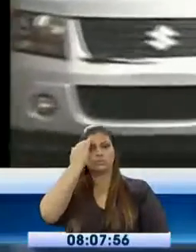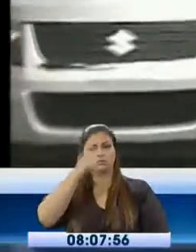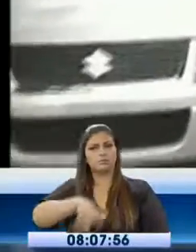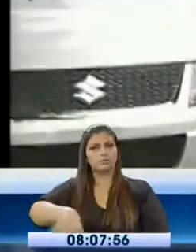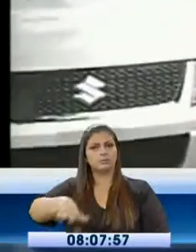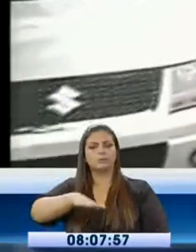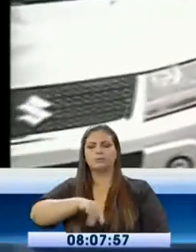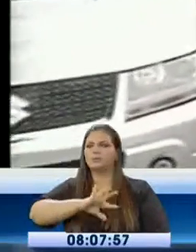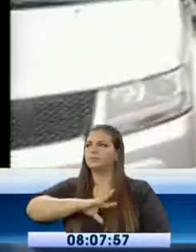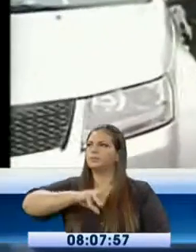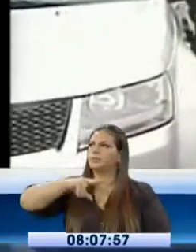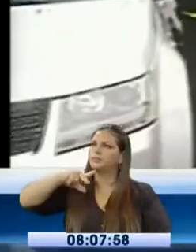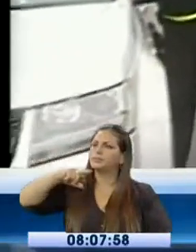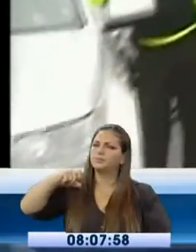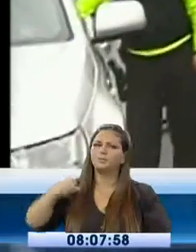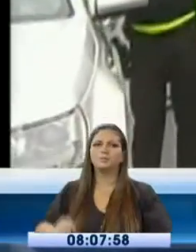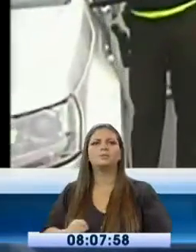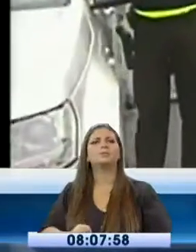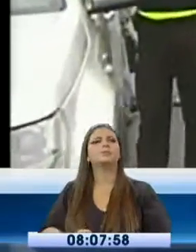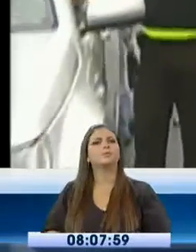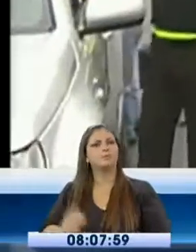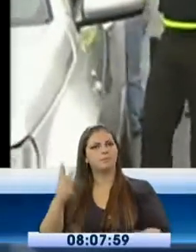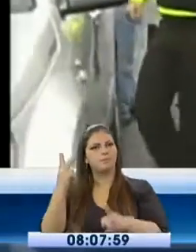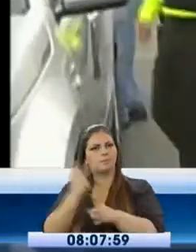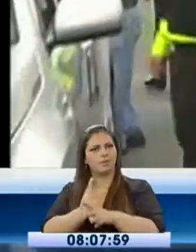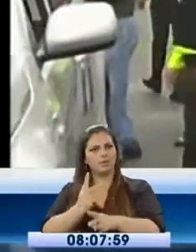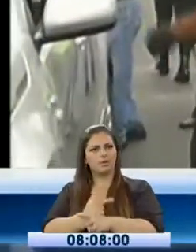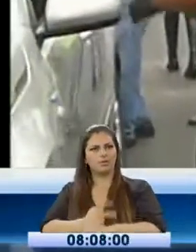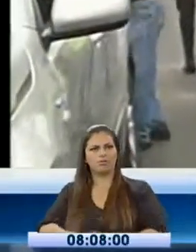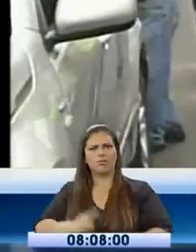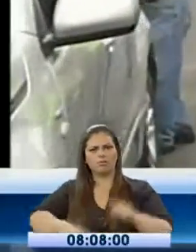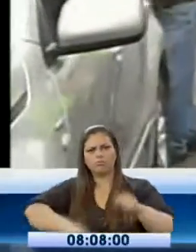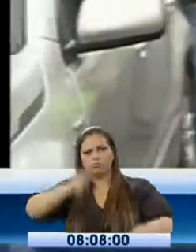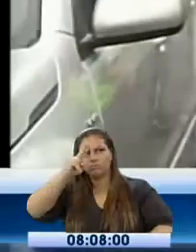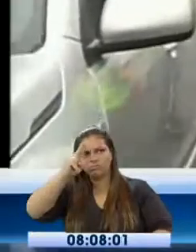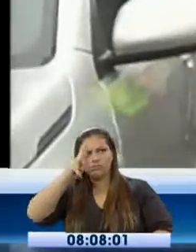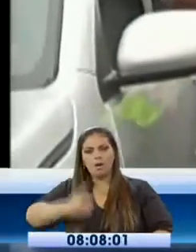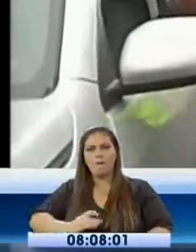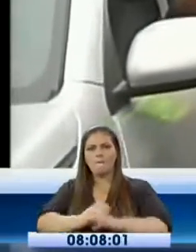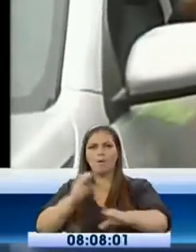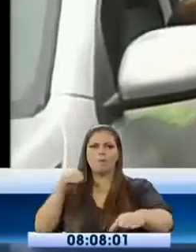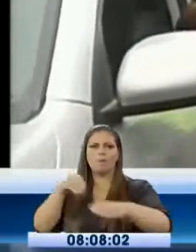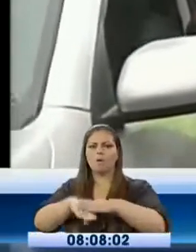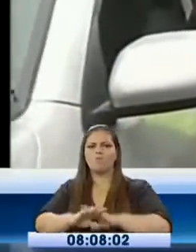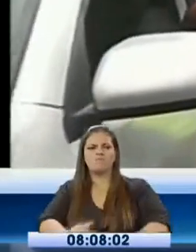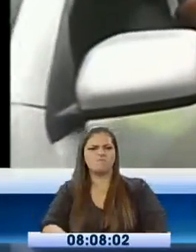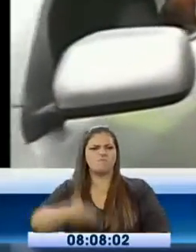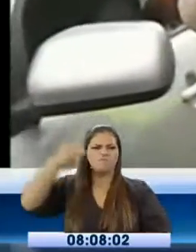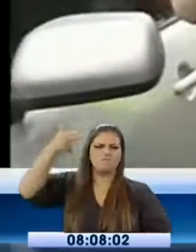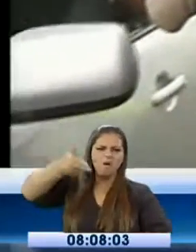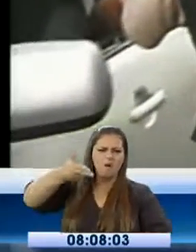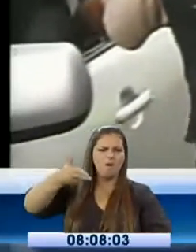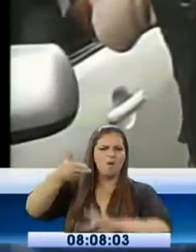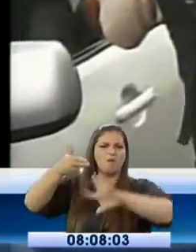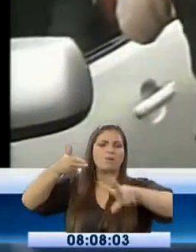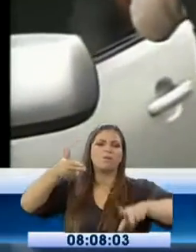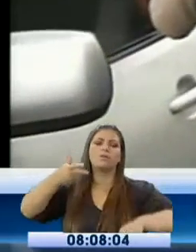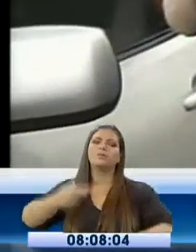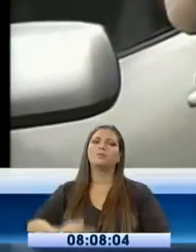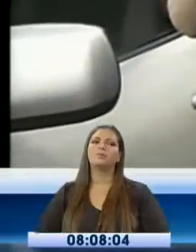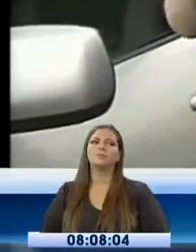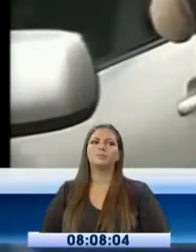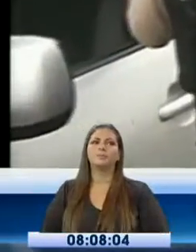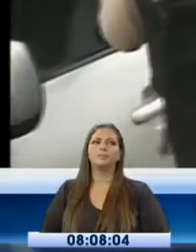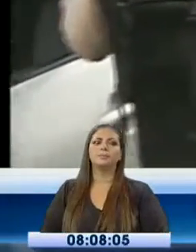se suben los delincuentes, ciertos delincuentes, a asaltar. Y por otro lado, también en los establecimientos educativos del perímetro,